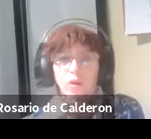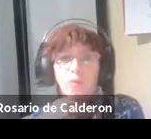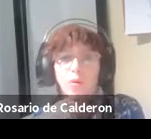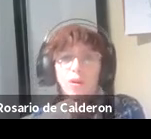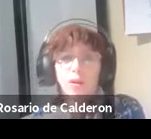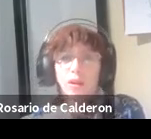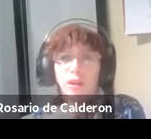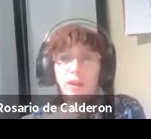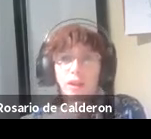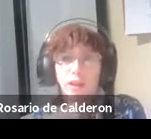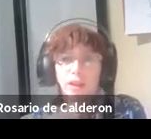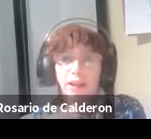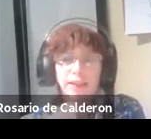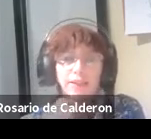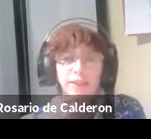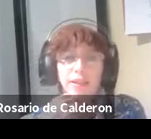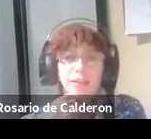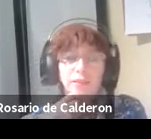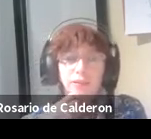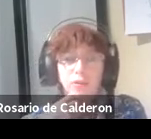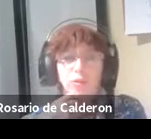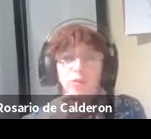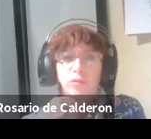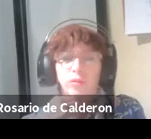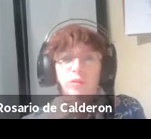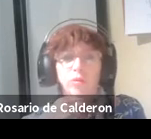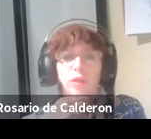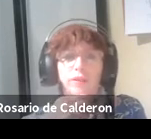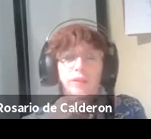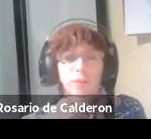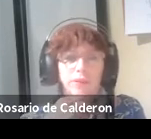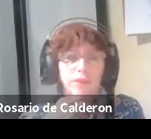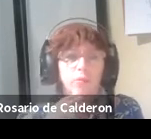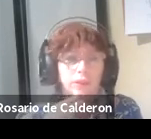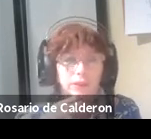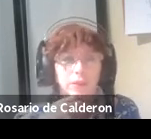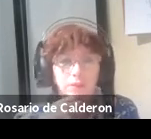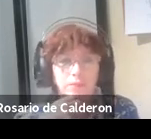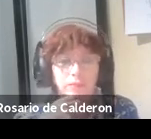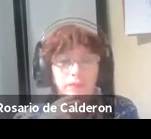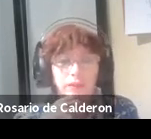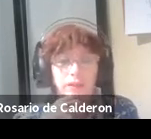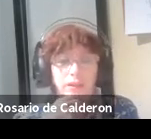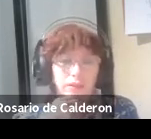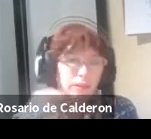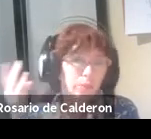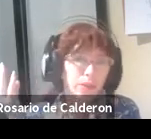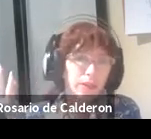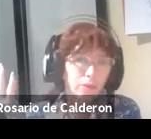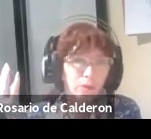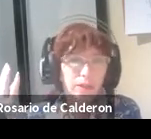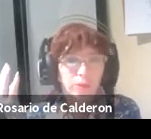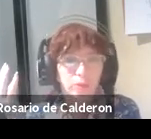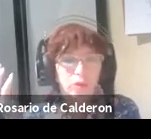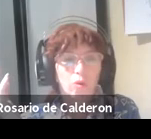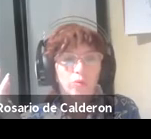cómo la línea nació con una discapacidad auditiva se supone que